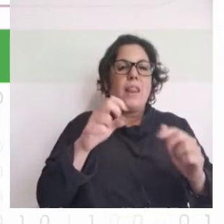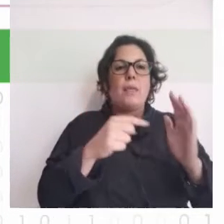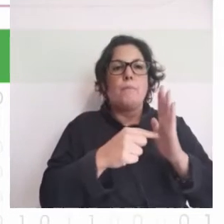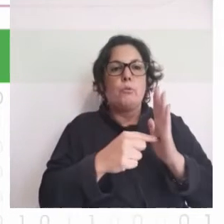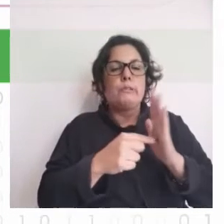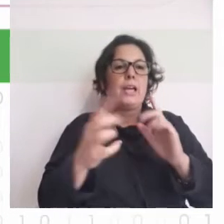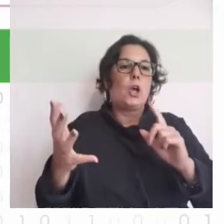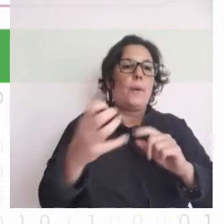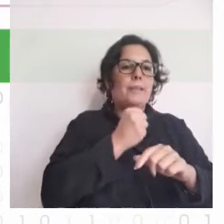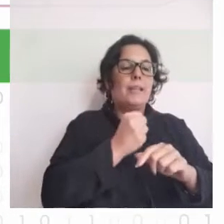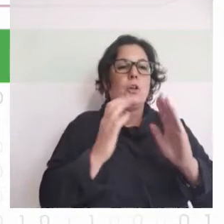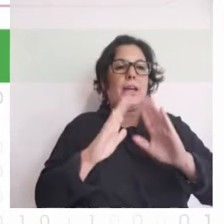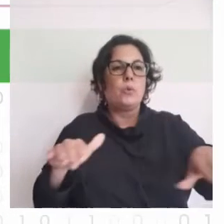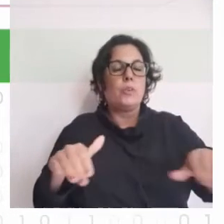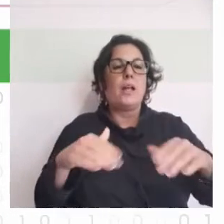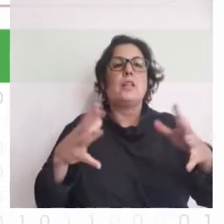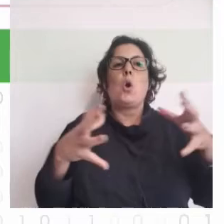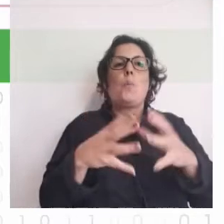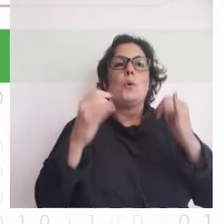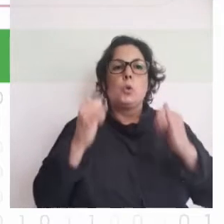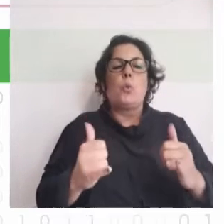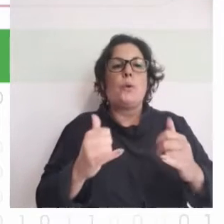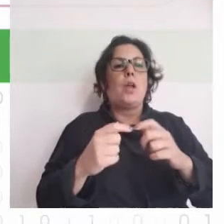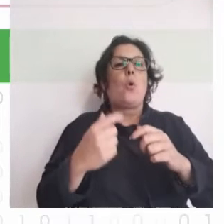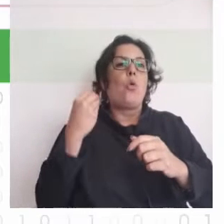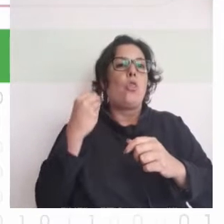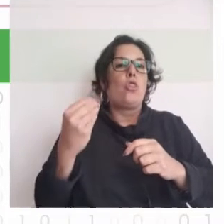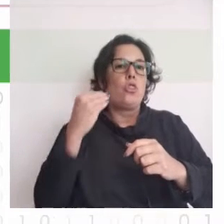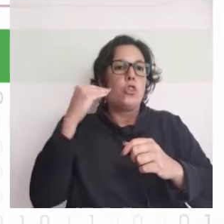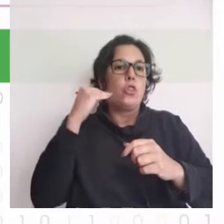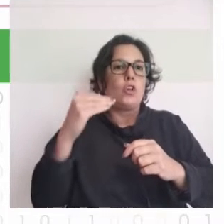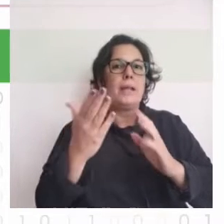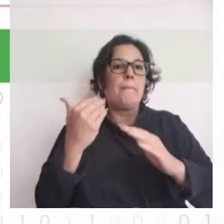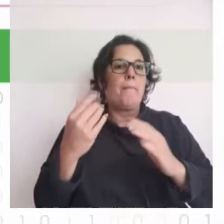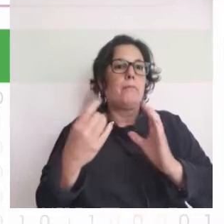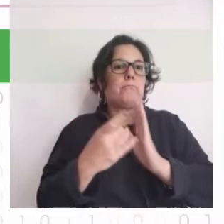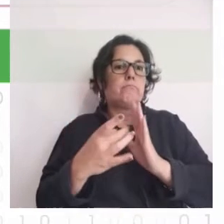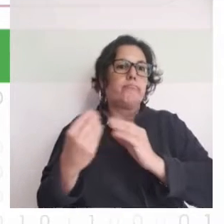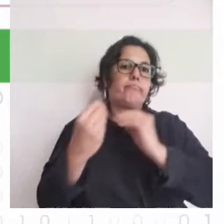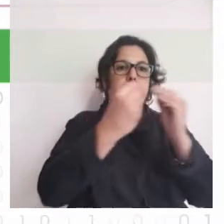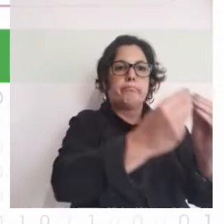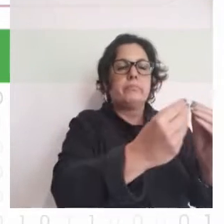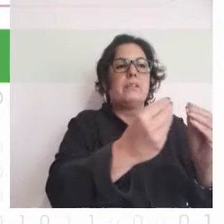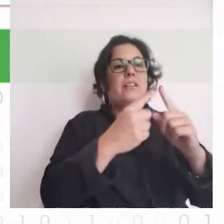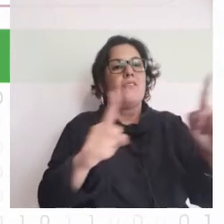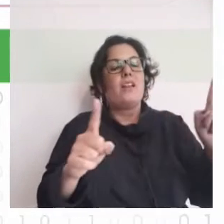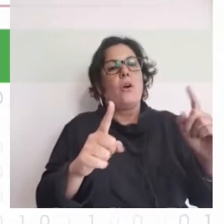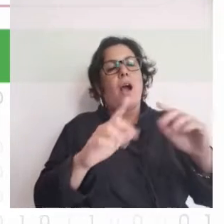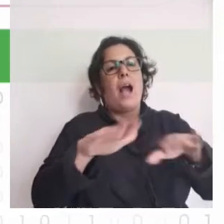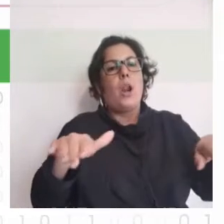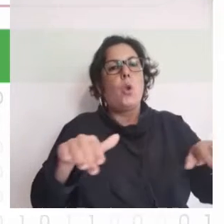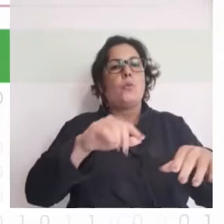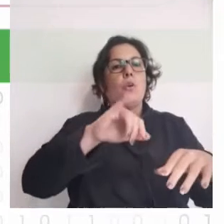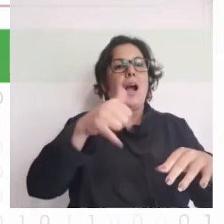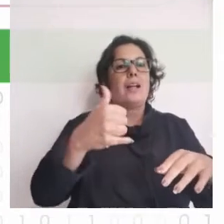obtenido por los alumnos de los grupos que tuvieron una asignación de un docente más efectivo en relación a los alumnos, por ejemplo la línea azul, que son